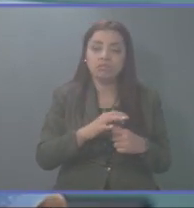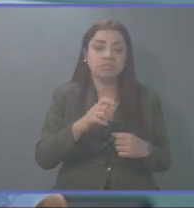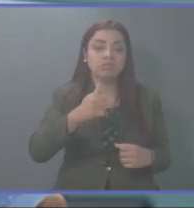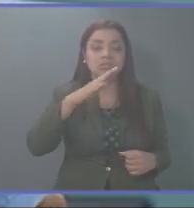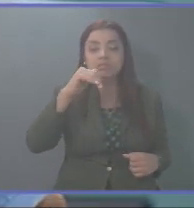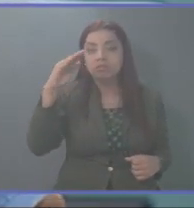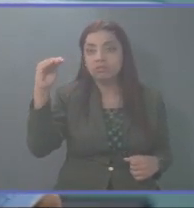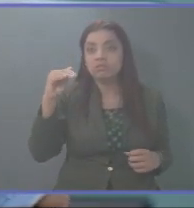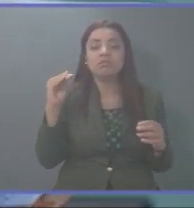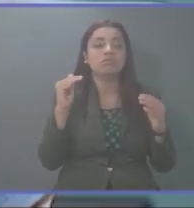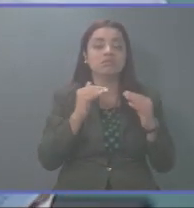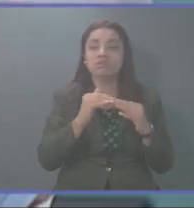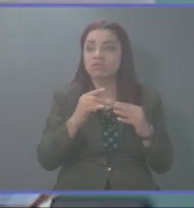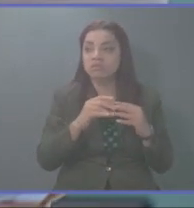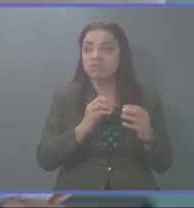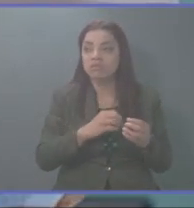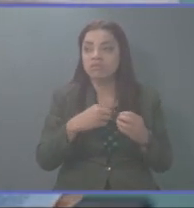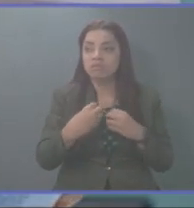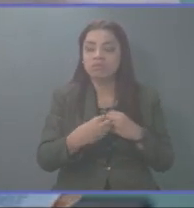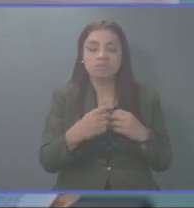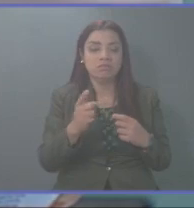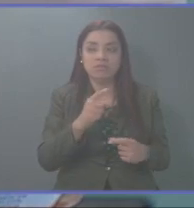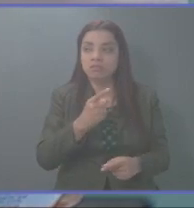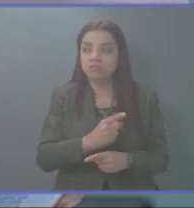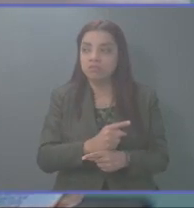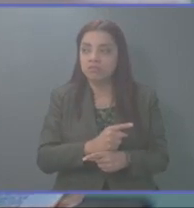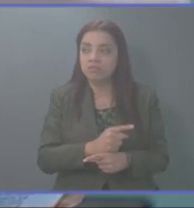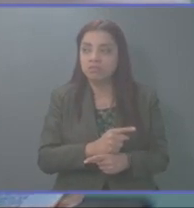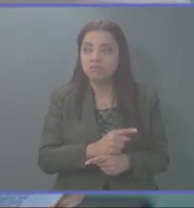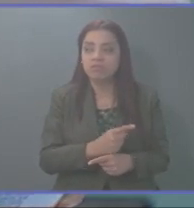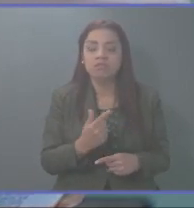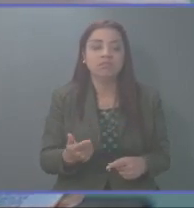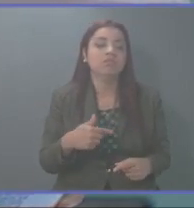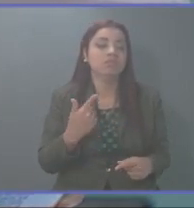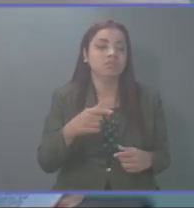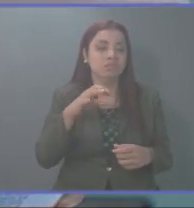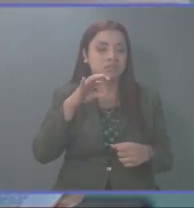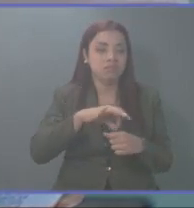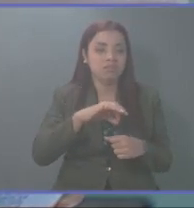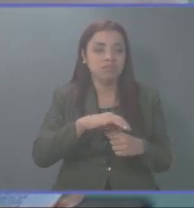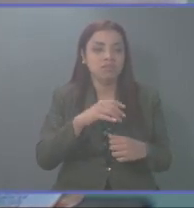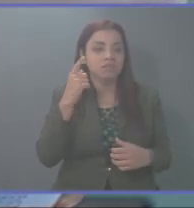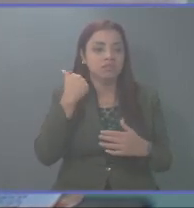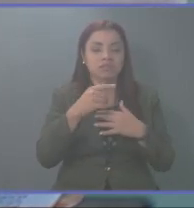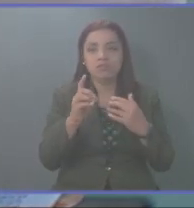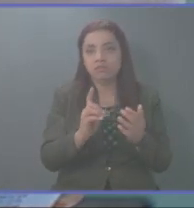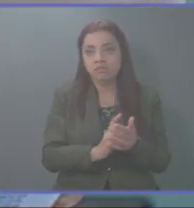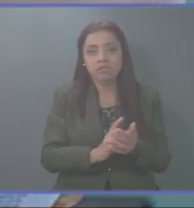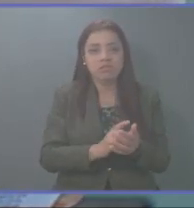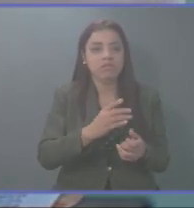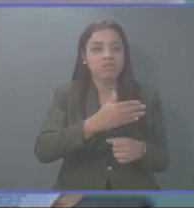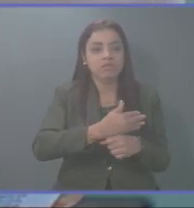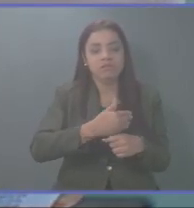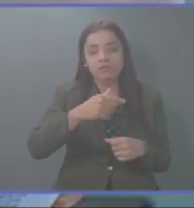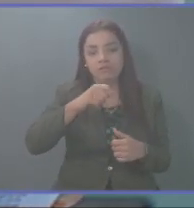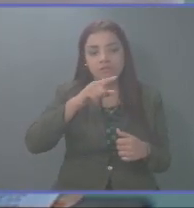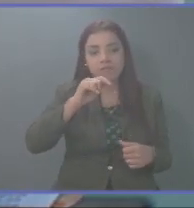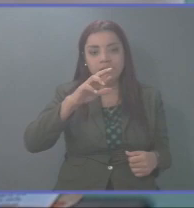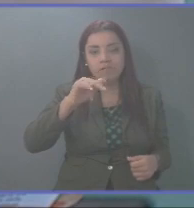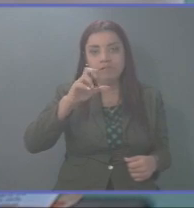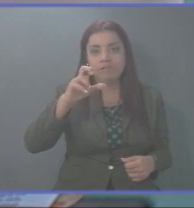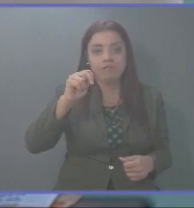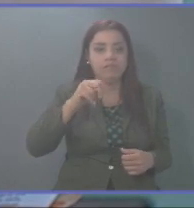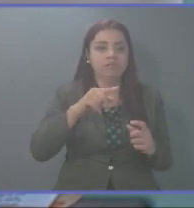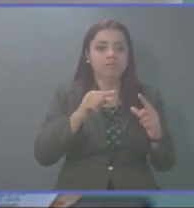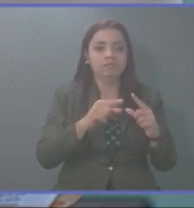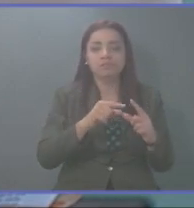exterior a un departamento que no le corresponde. En cuanto al voto para elegir diputados al Parlamento Centroamericano, siendo que para obtener